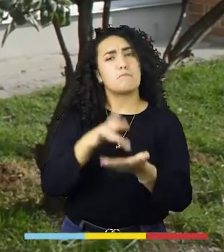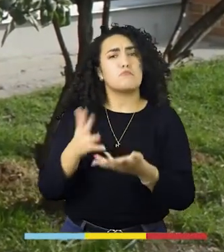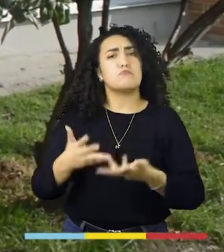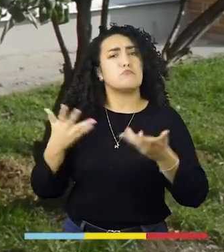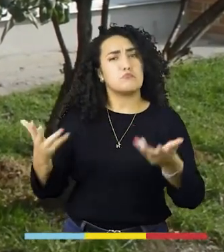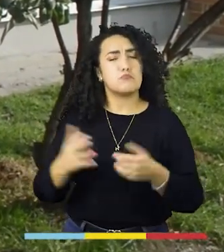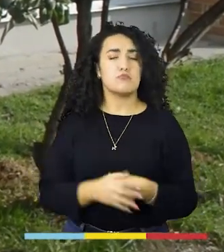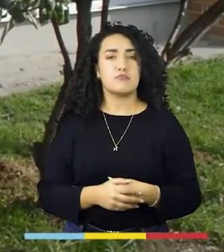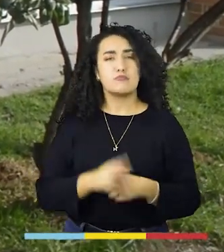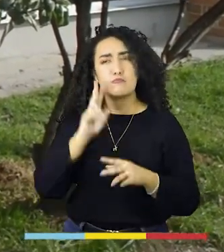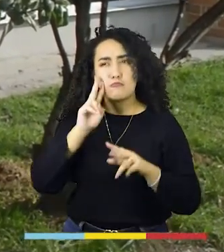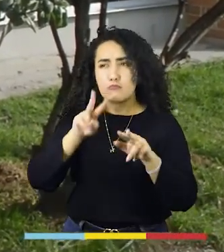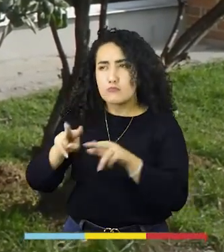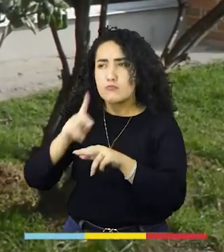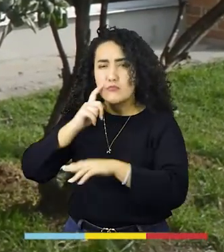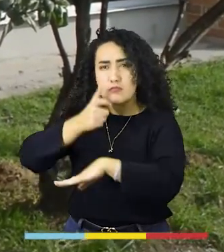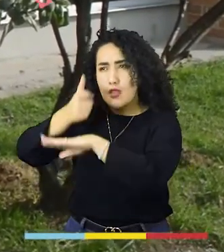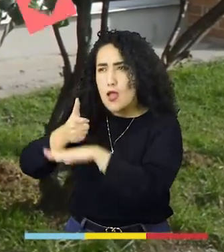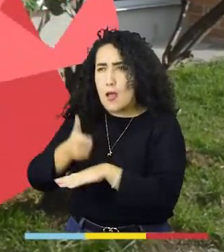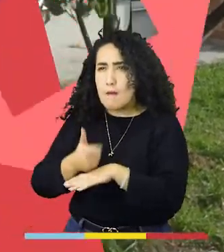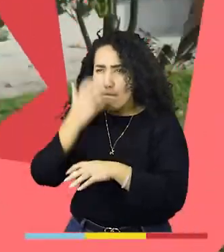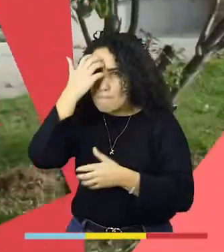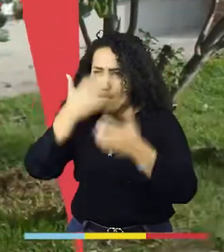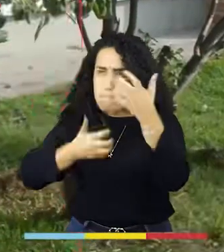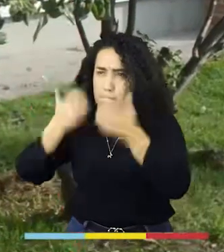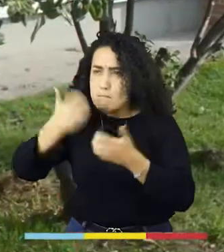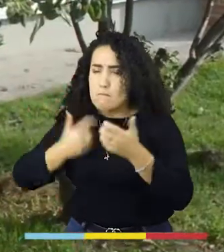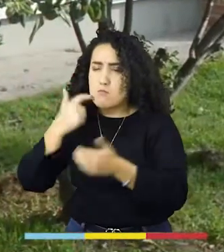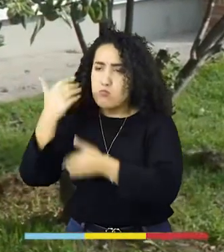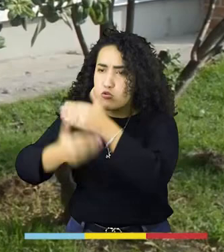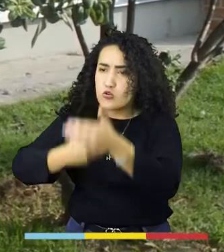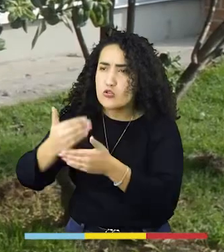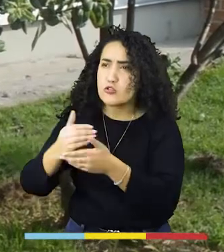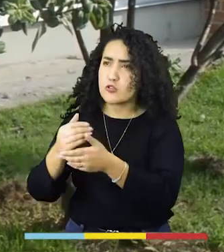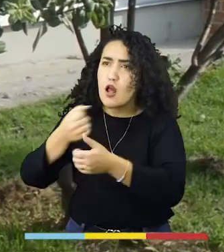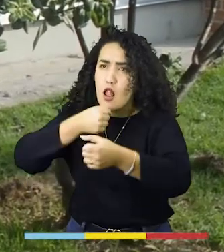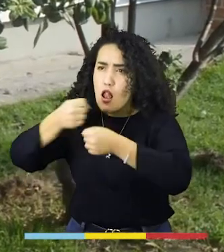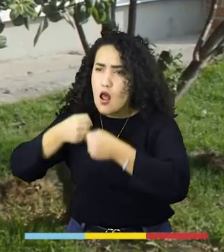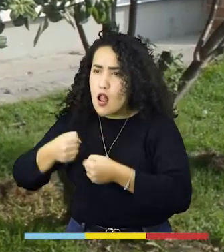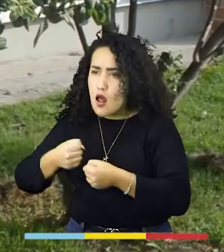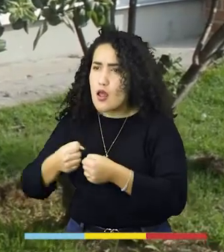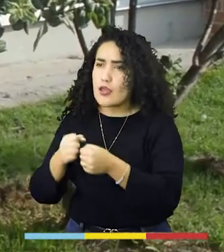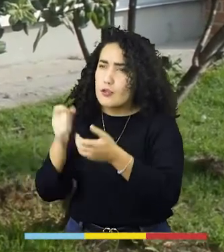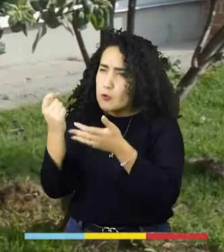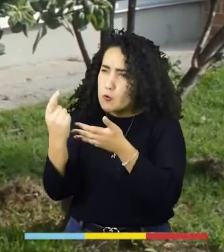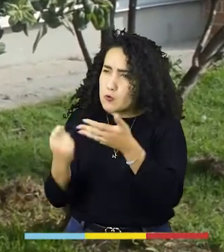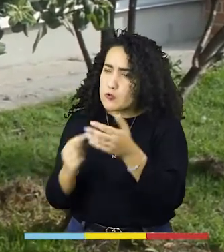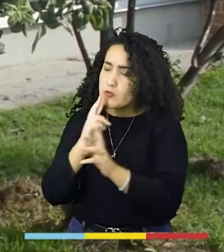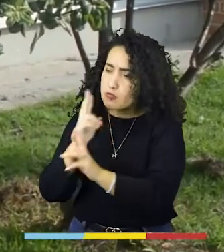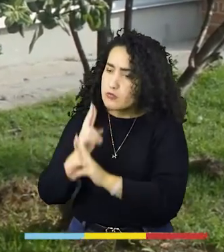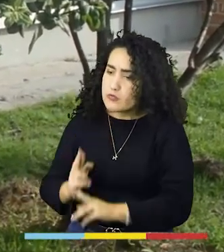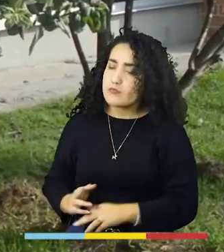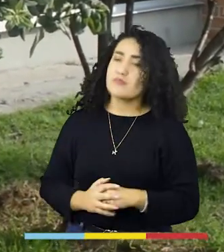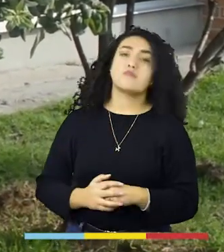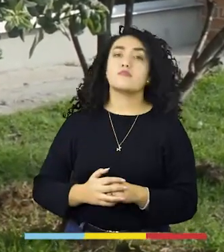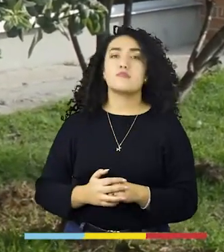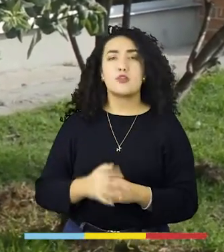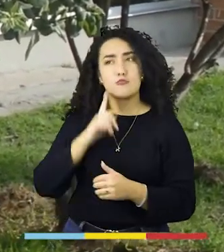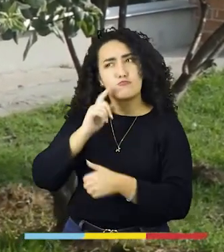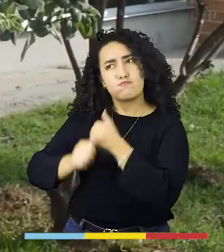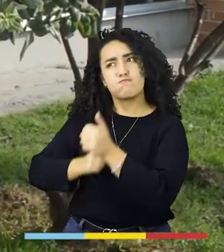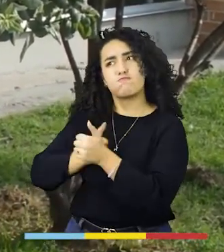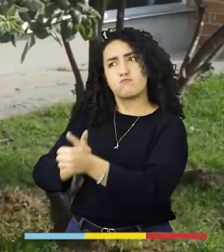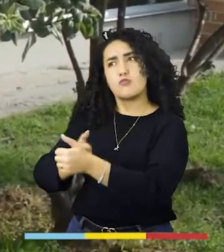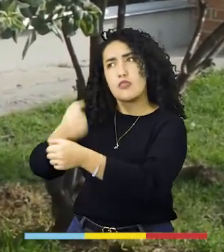nos preparamos para la próxima rendición de cuentas. ¿Y cómo podemos participar? Podemos participar evaluando el proceso,